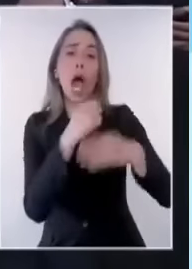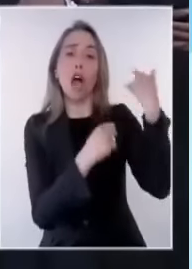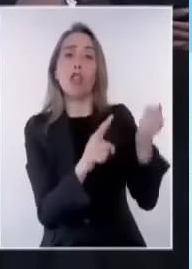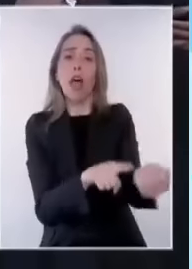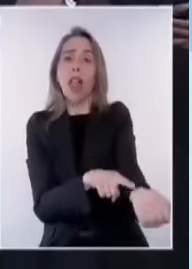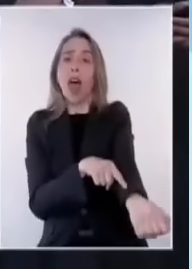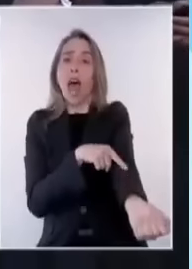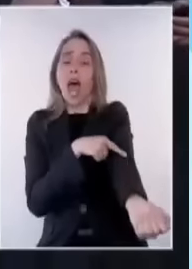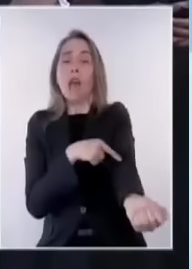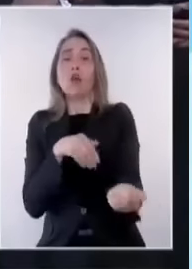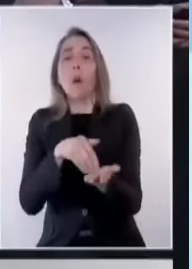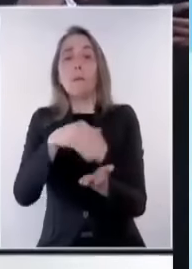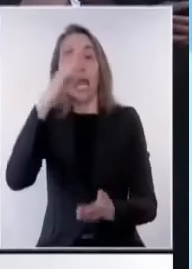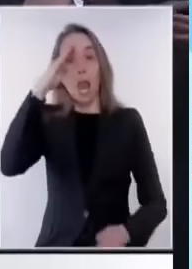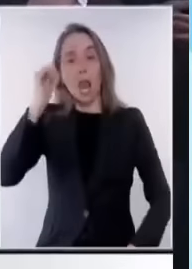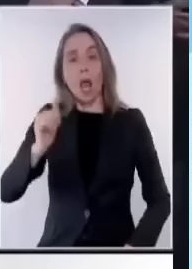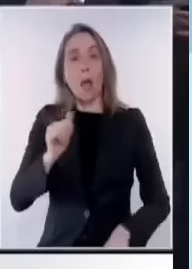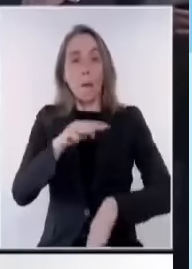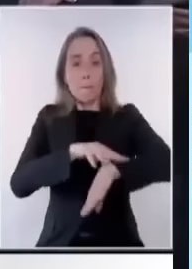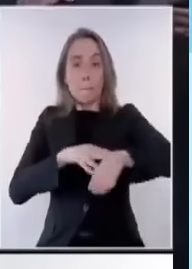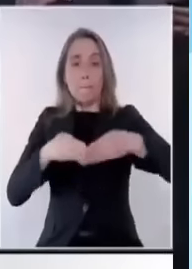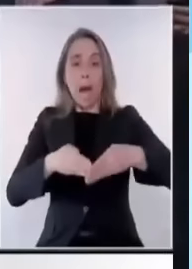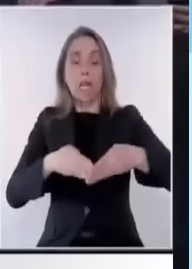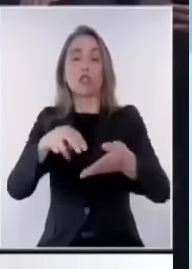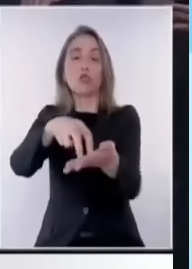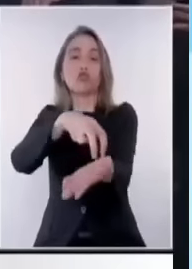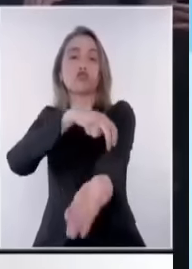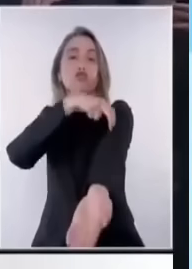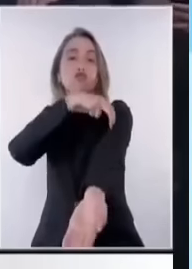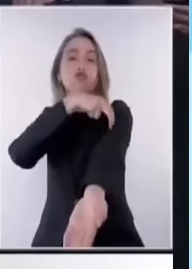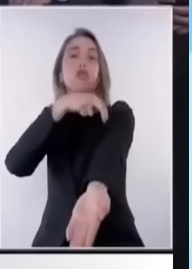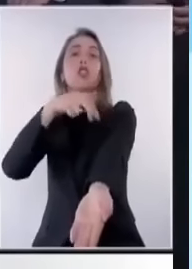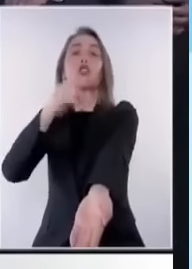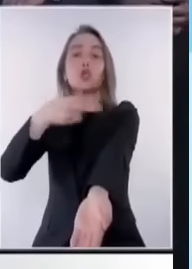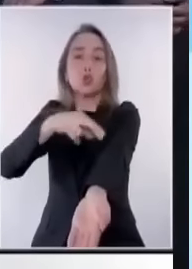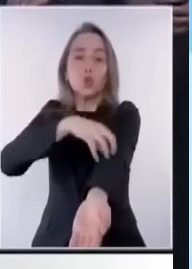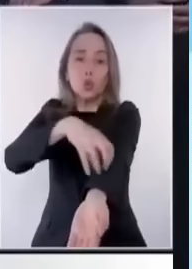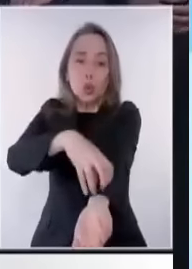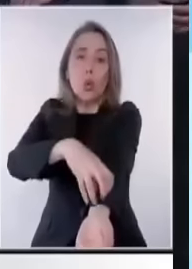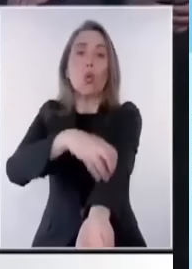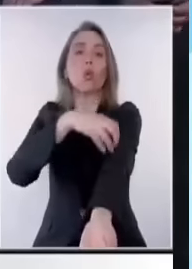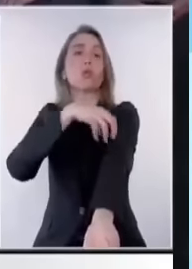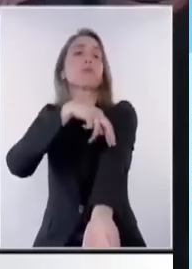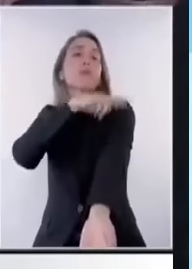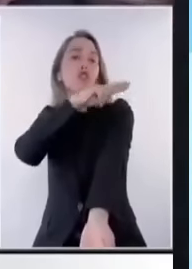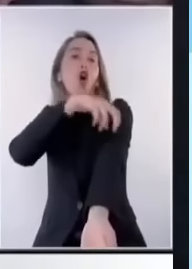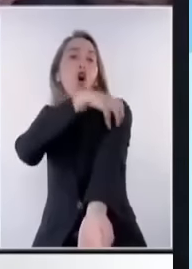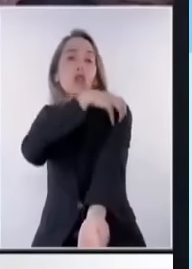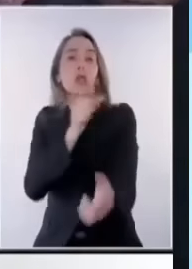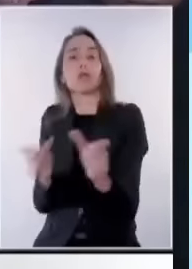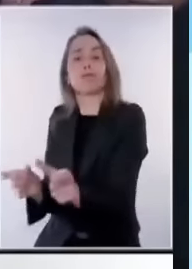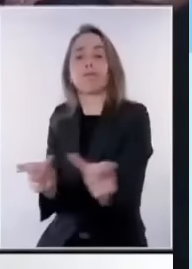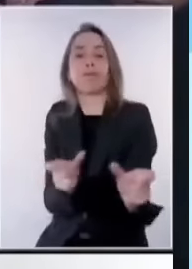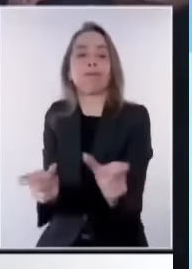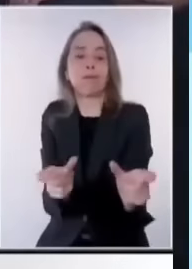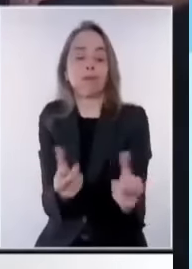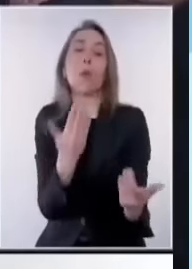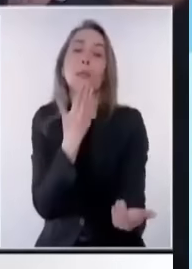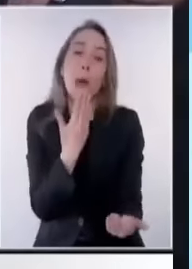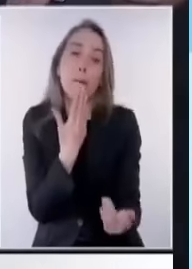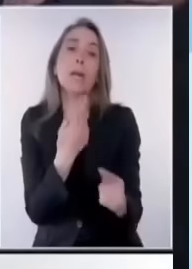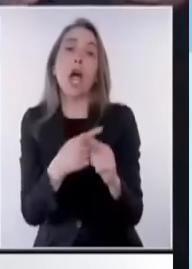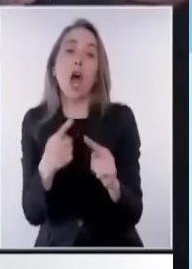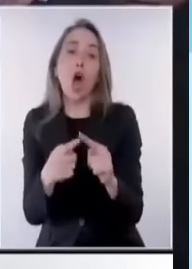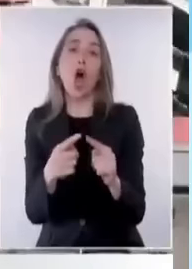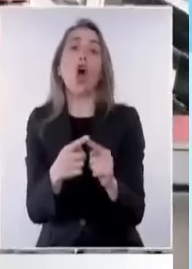anteriores, ya que hay miles de marinos que están a esta hora desplegados en la macro zona sur y también en el norte de nuestro país, lo mismo también